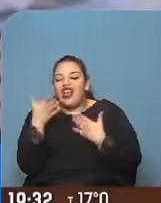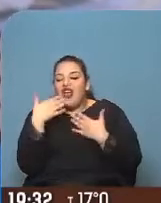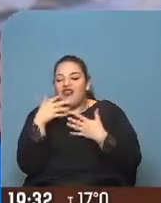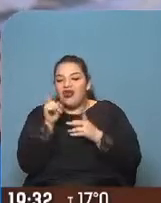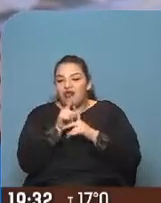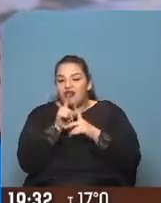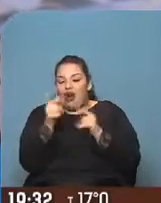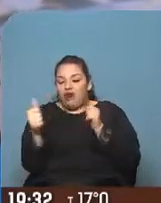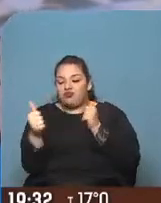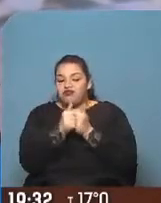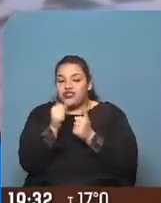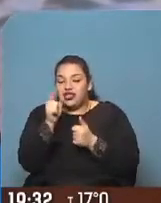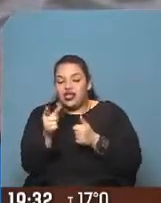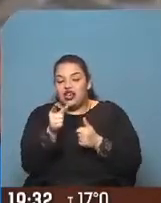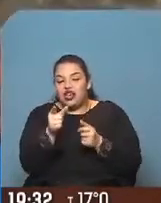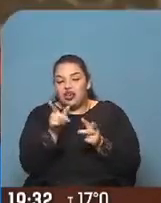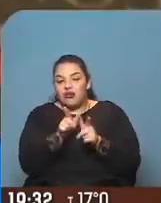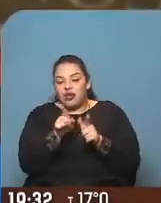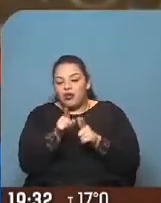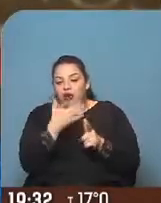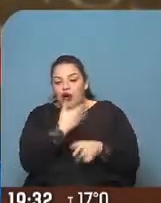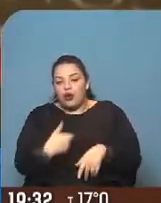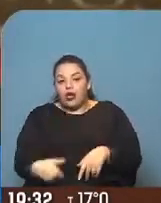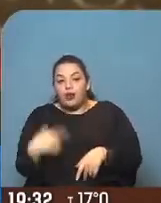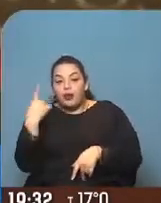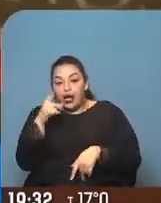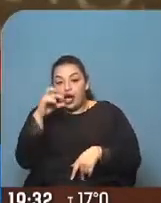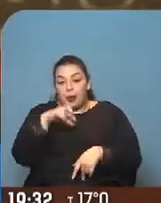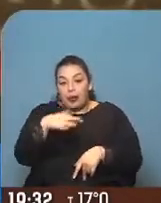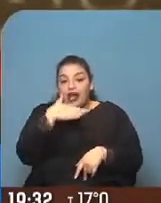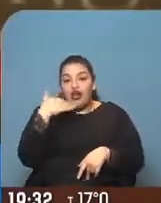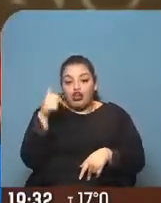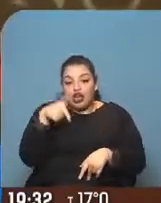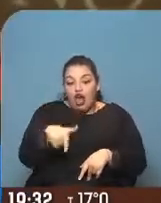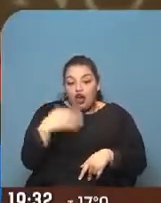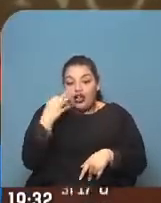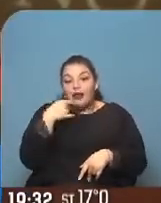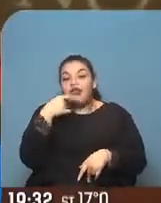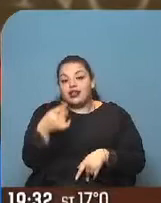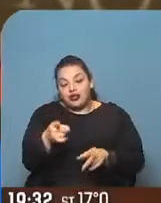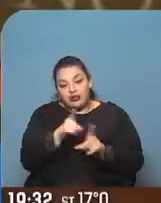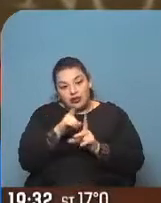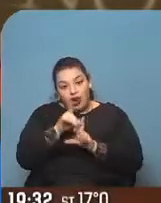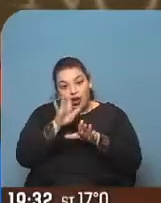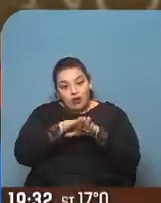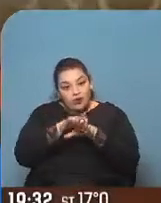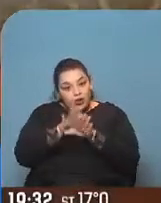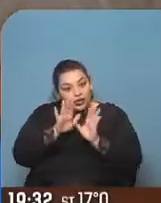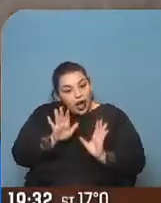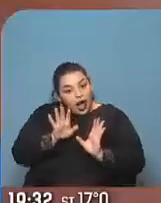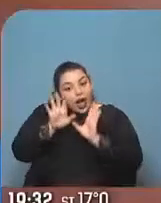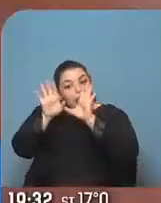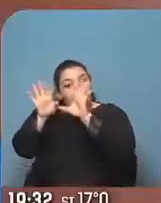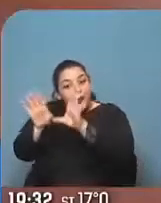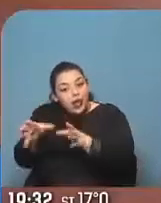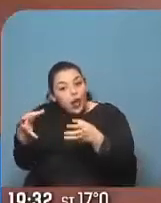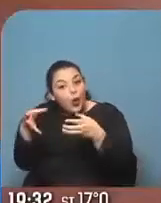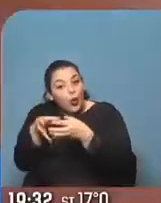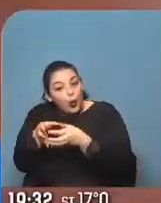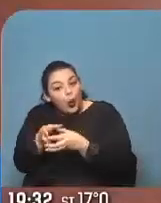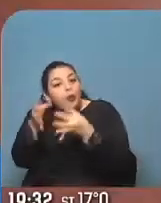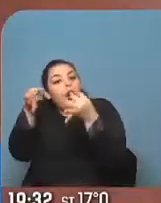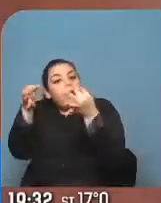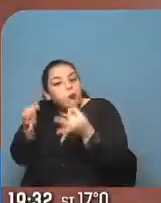a este gobierno pero pero el pj que hoy hay que decirlo está en manos de un sector más bien una fina